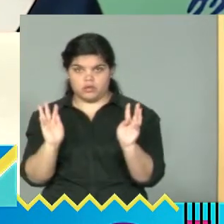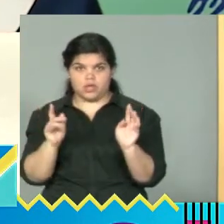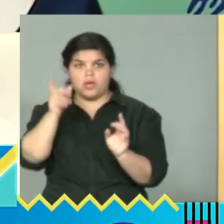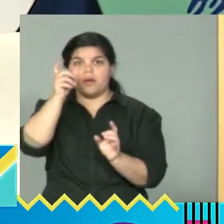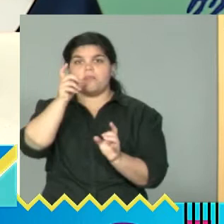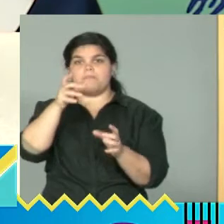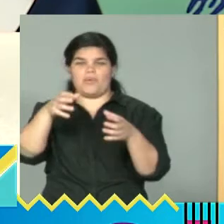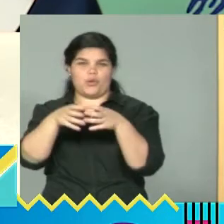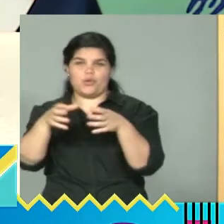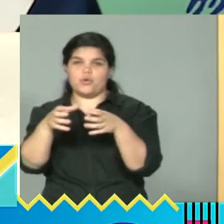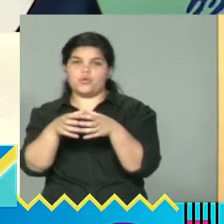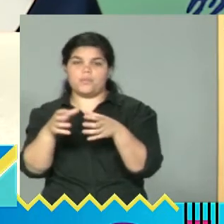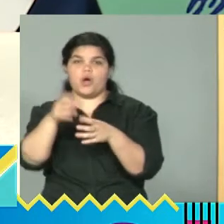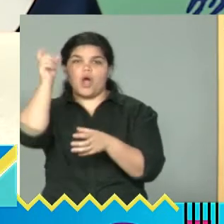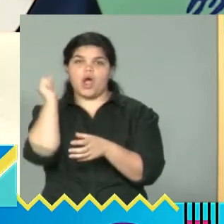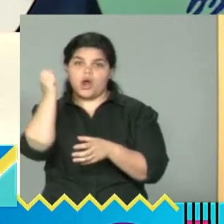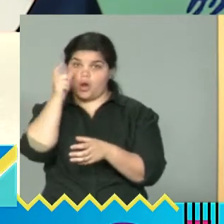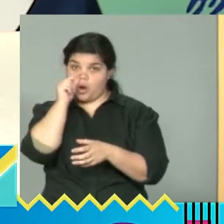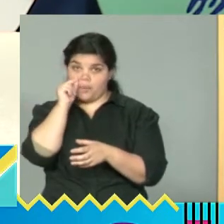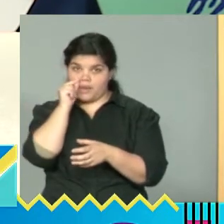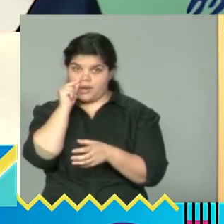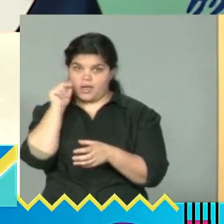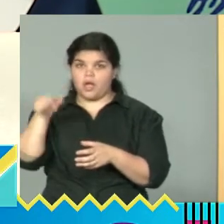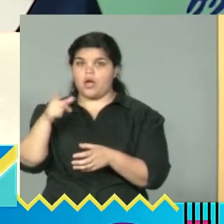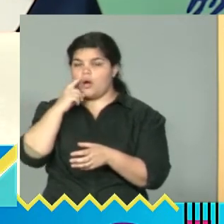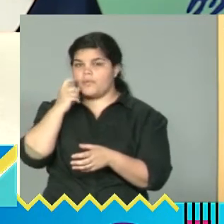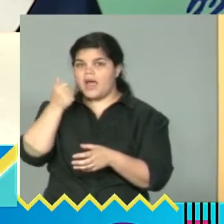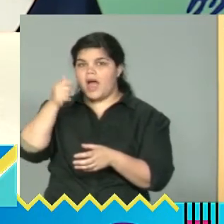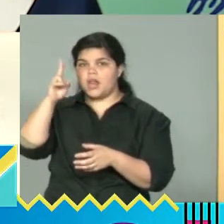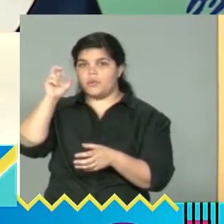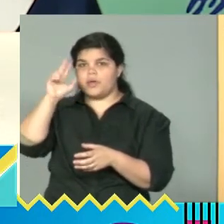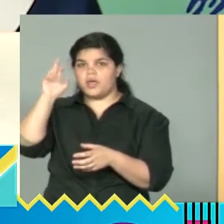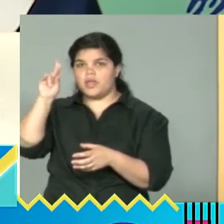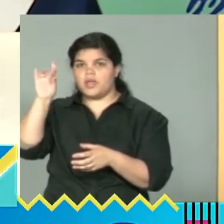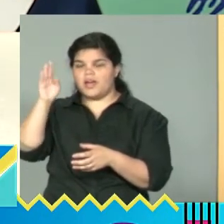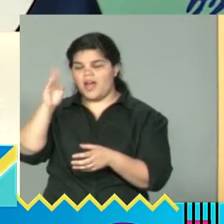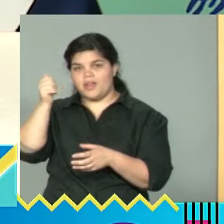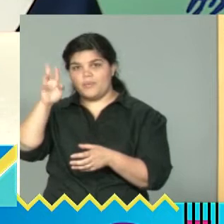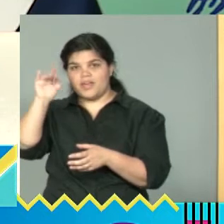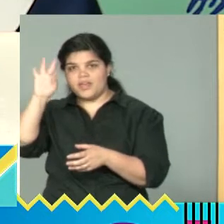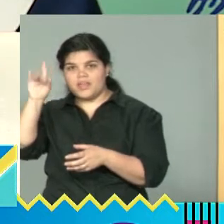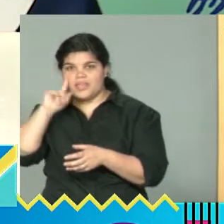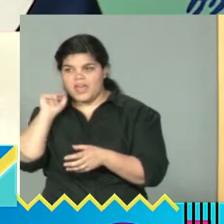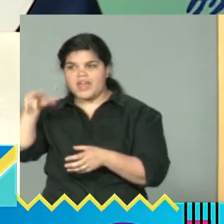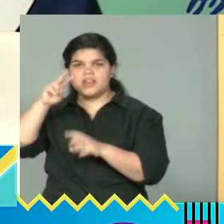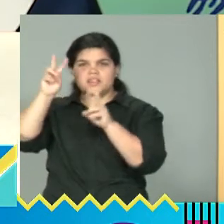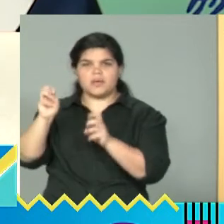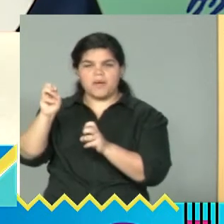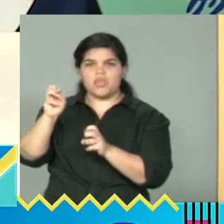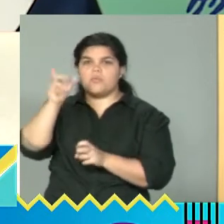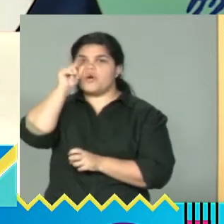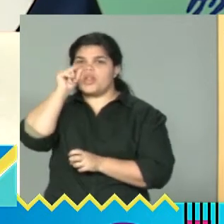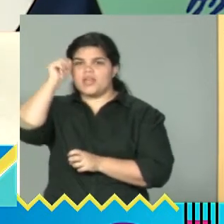política económica, algo que a Alberdi le molestaba mucho que le señalaran. Él siempre hablaba de economía política y no de política